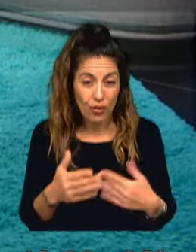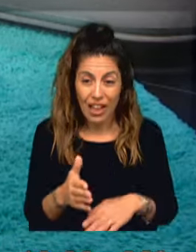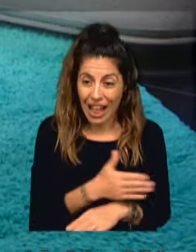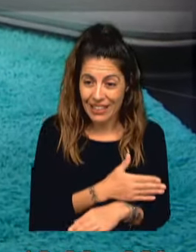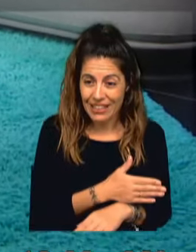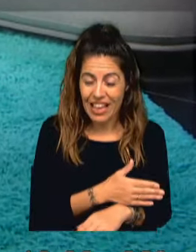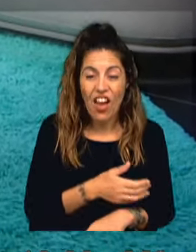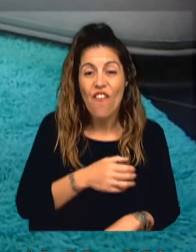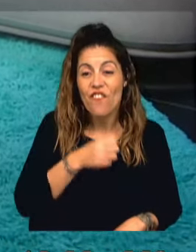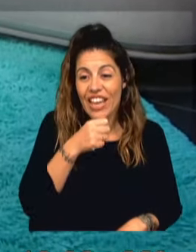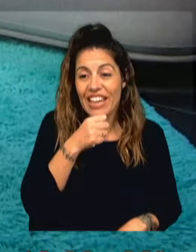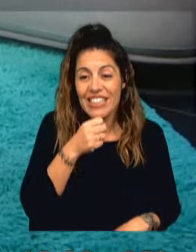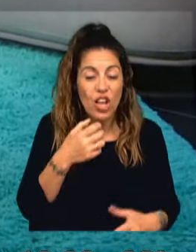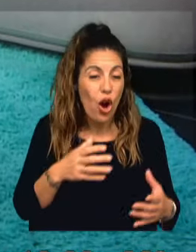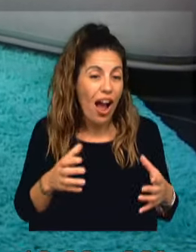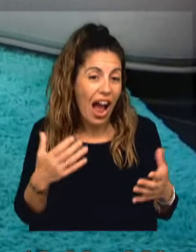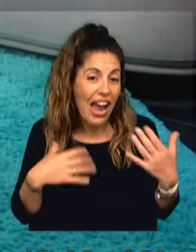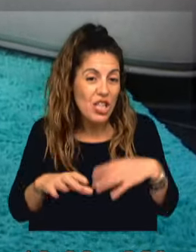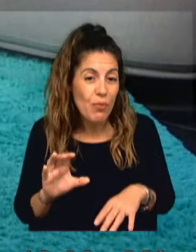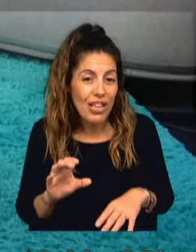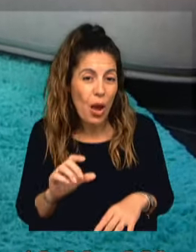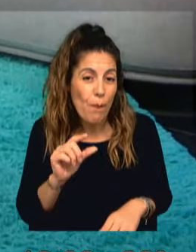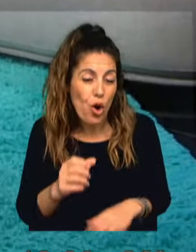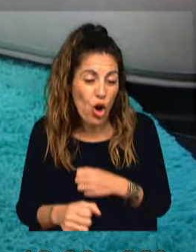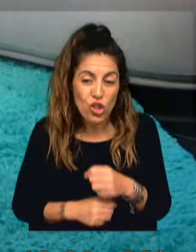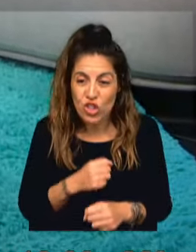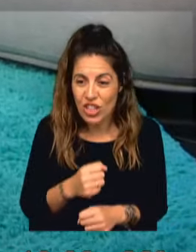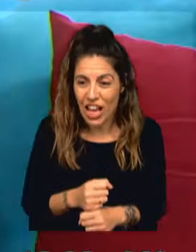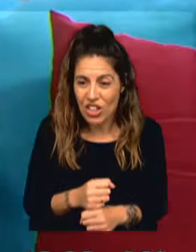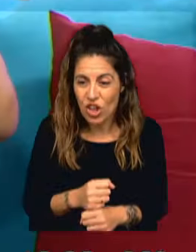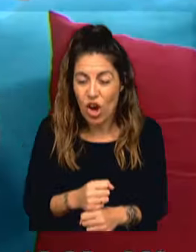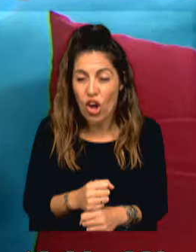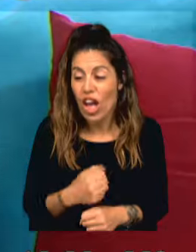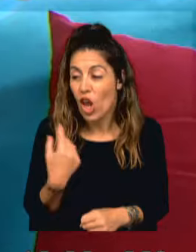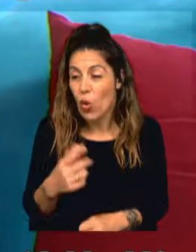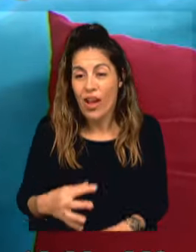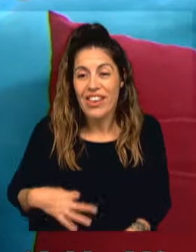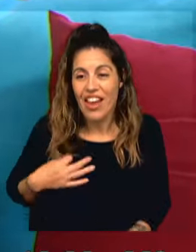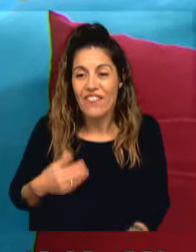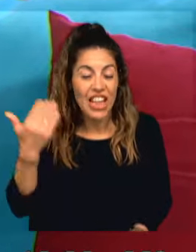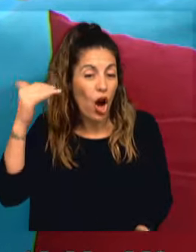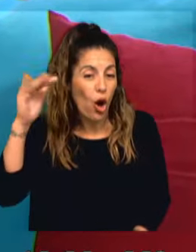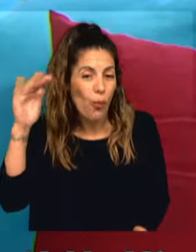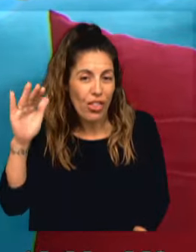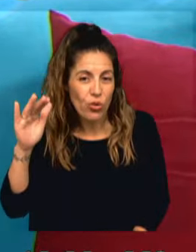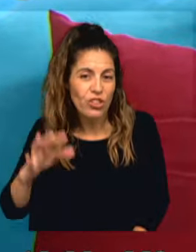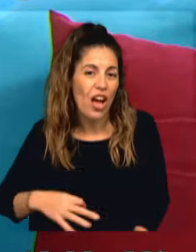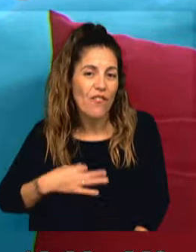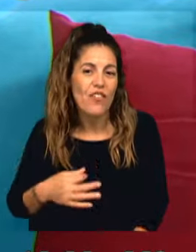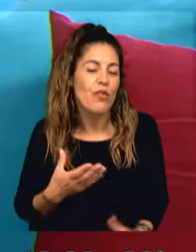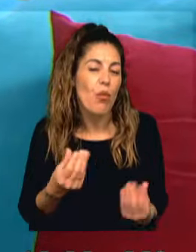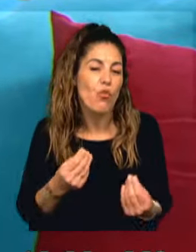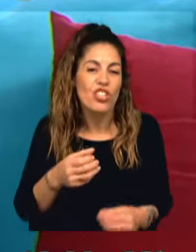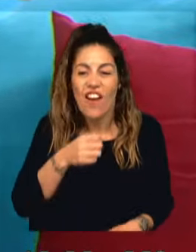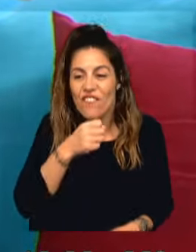vejez en una mascota son relativamente pocos años quizás en nuestra vida como adultos vivimos muchas